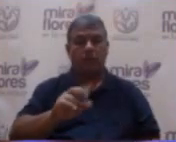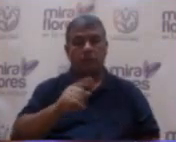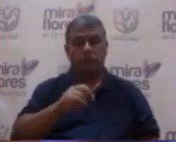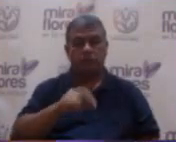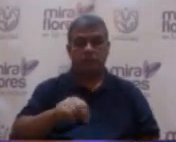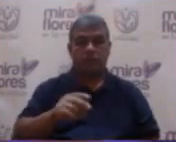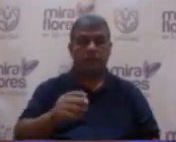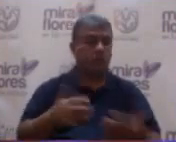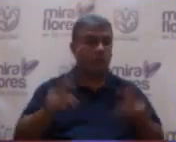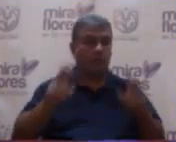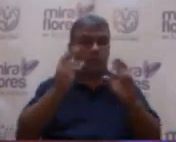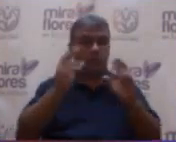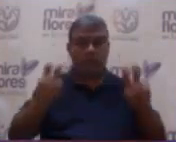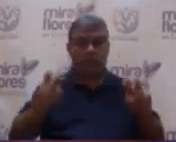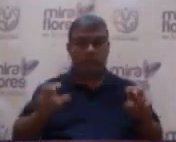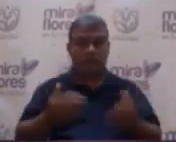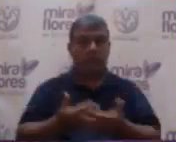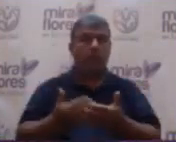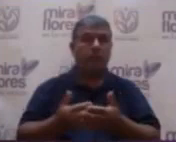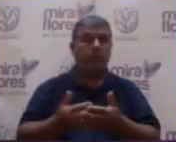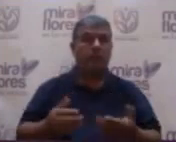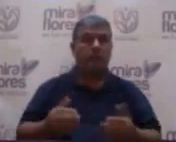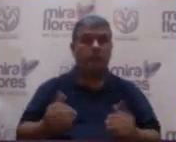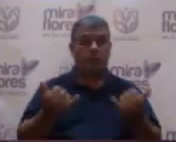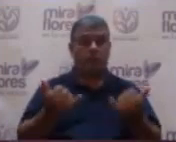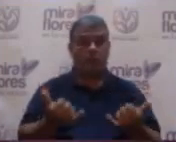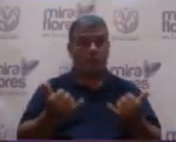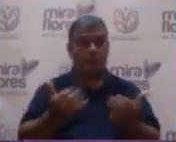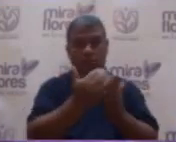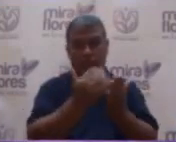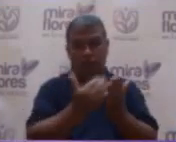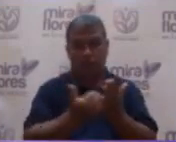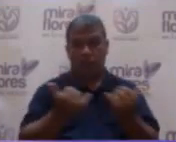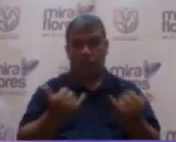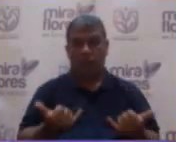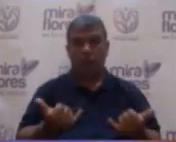más temas, vamos entonces a lo que es orden del día.